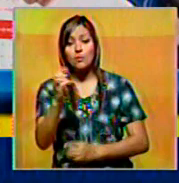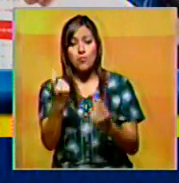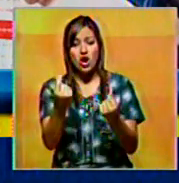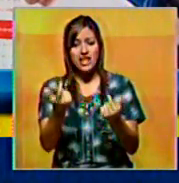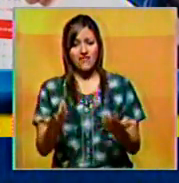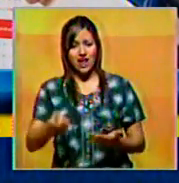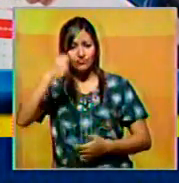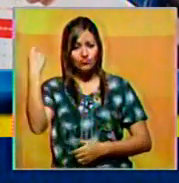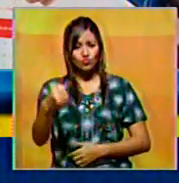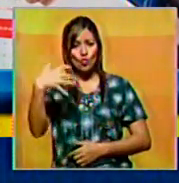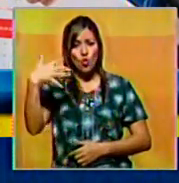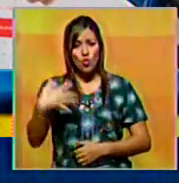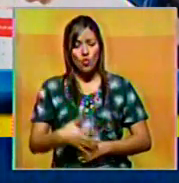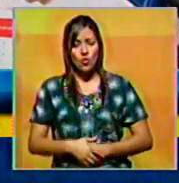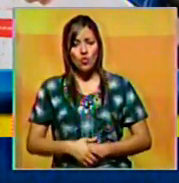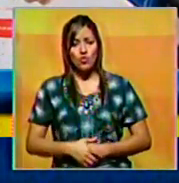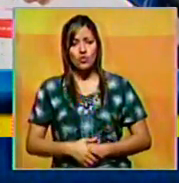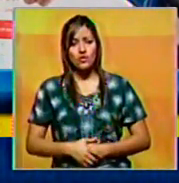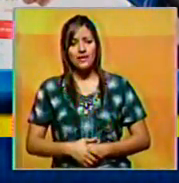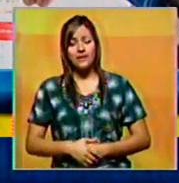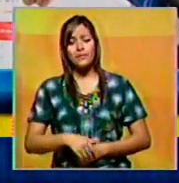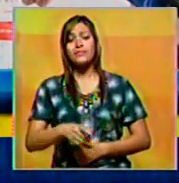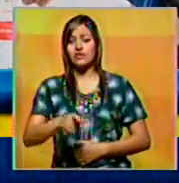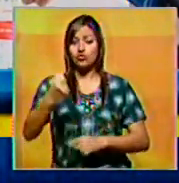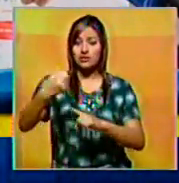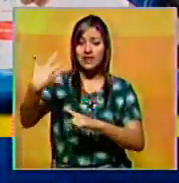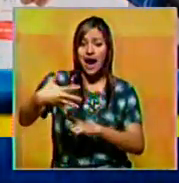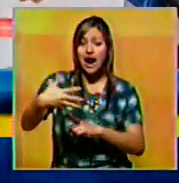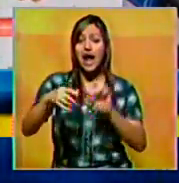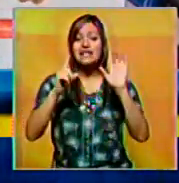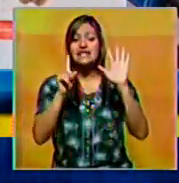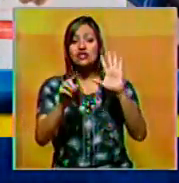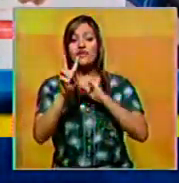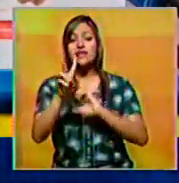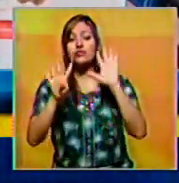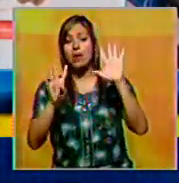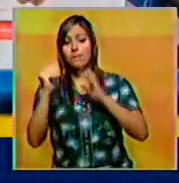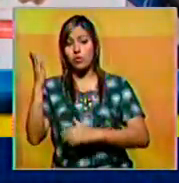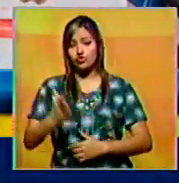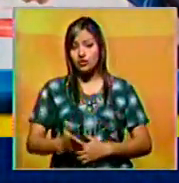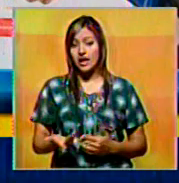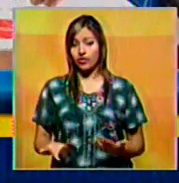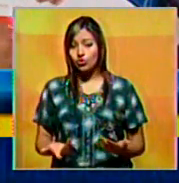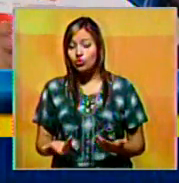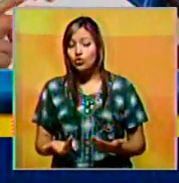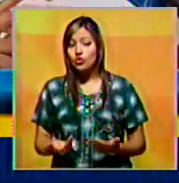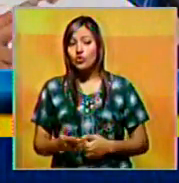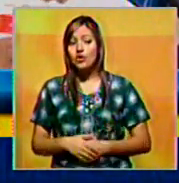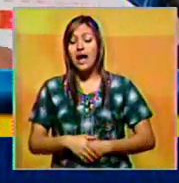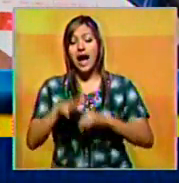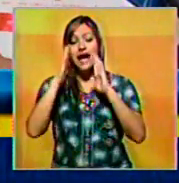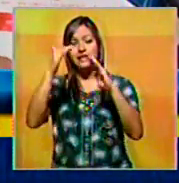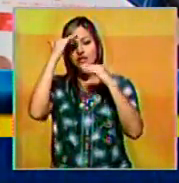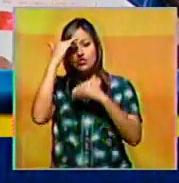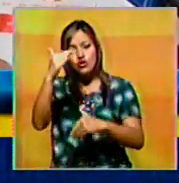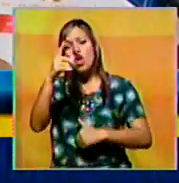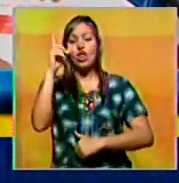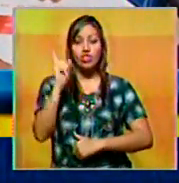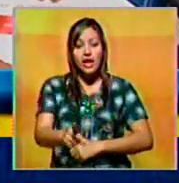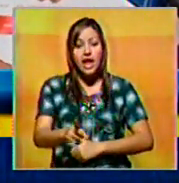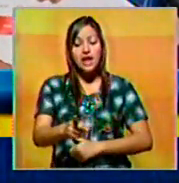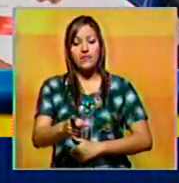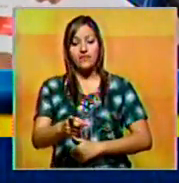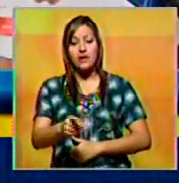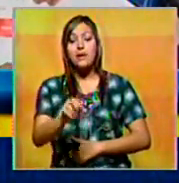bolívares, con un margen de especulación de 629%. Y el servicio correcto, que debería ser